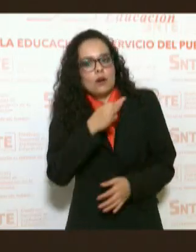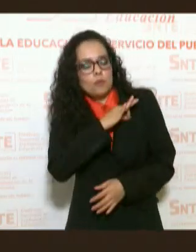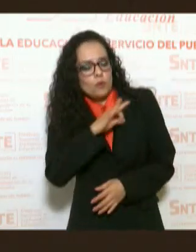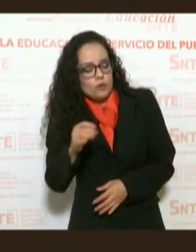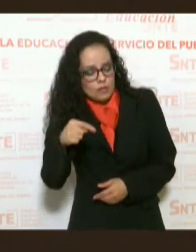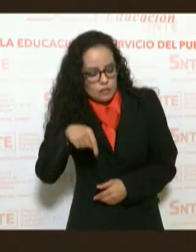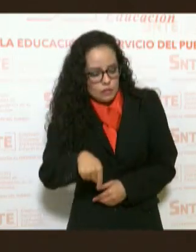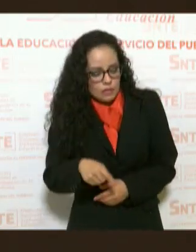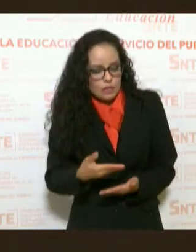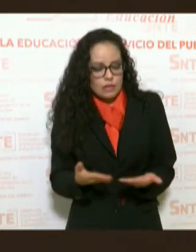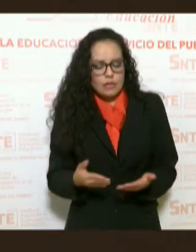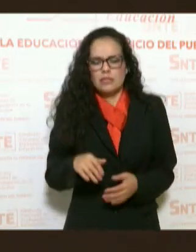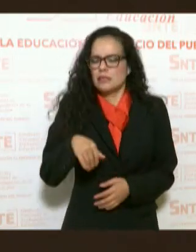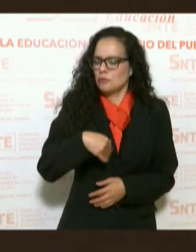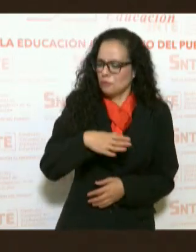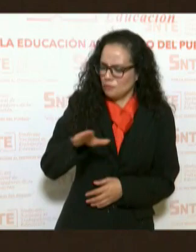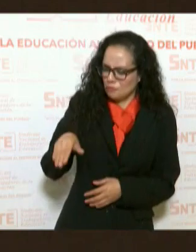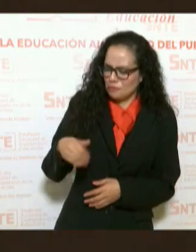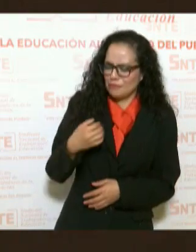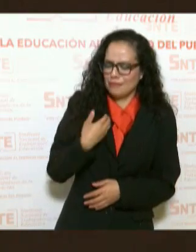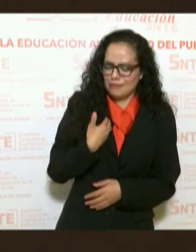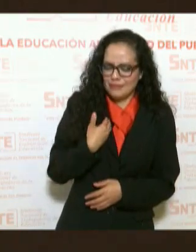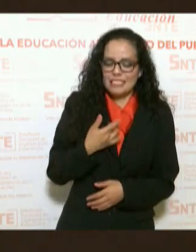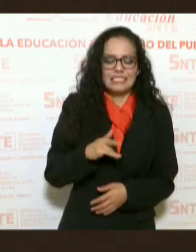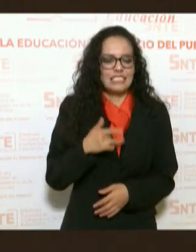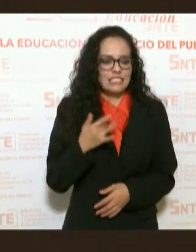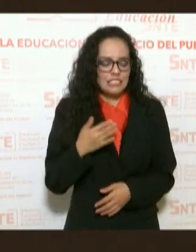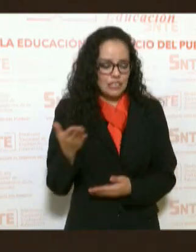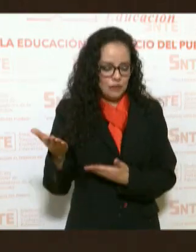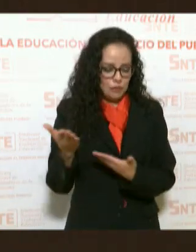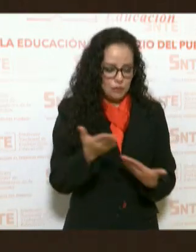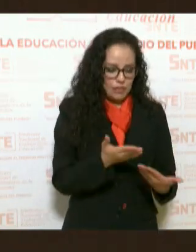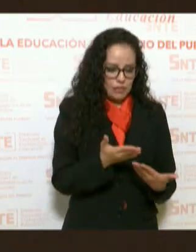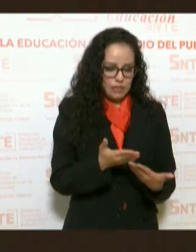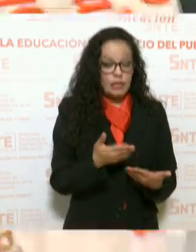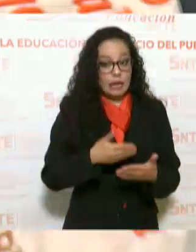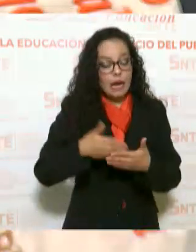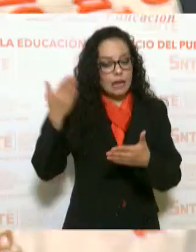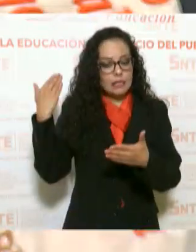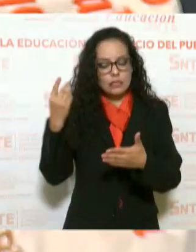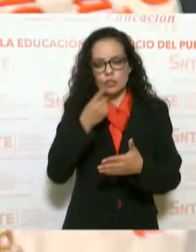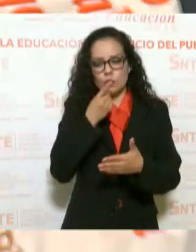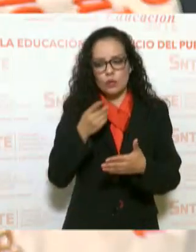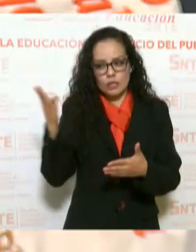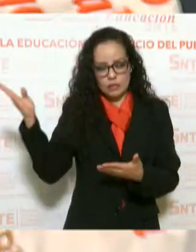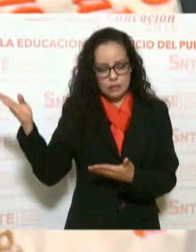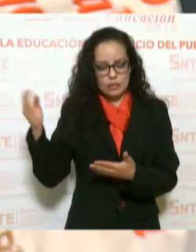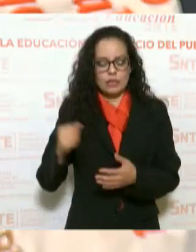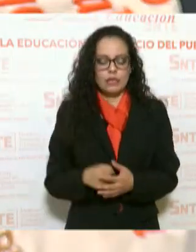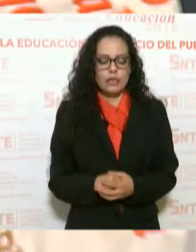con ansias. Anticipo, como dije, de mi colega en el